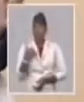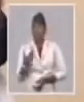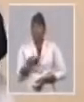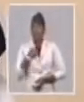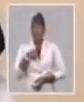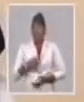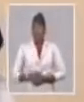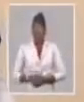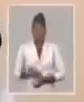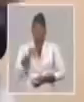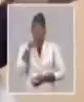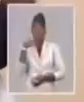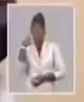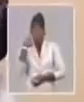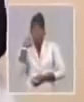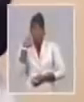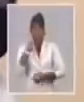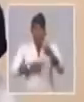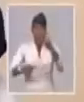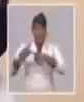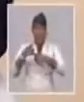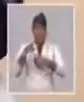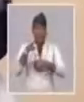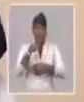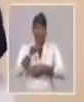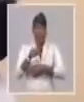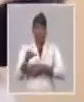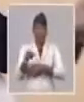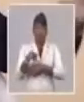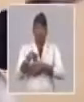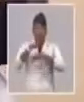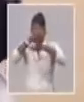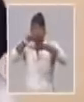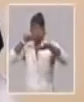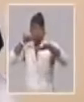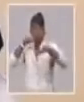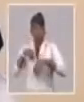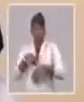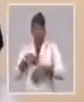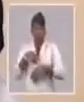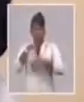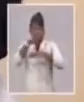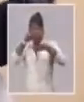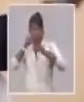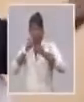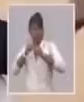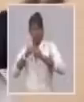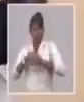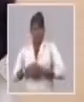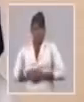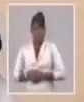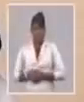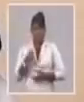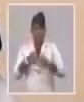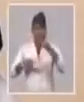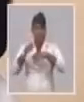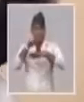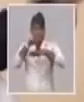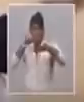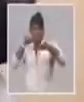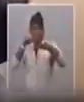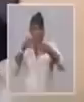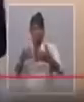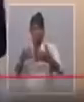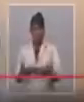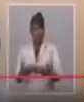vincis, divide vencerás, y nos separan, ella hablaba del caso de Bolivia, los cambas y los collas, se establece el